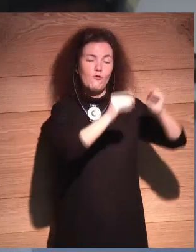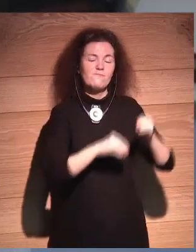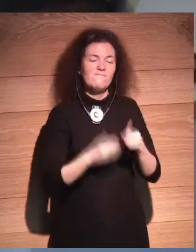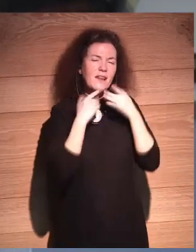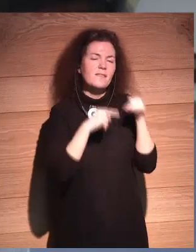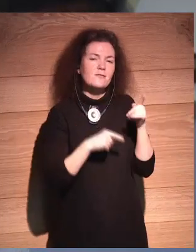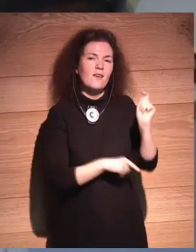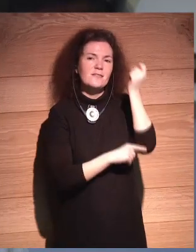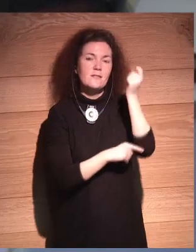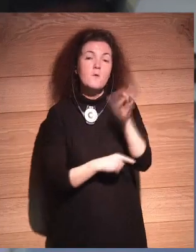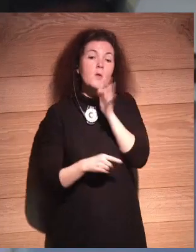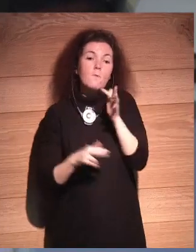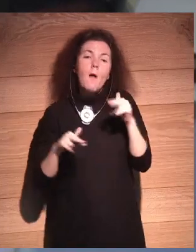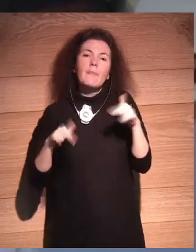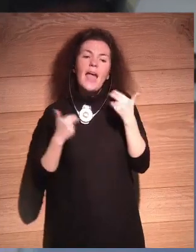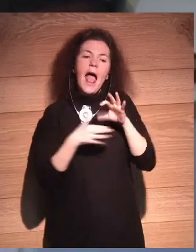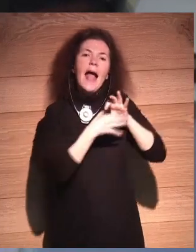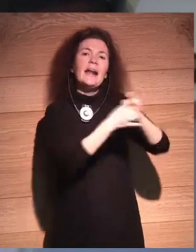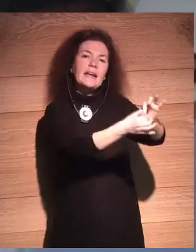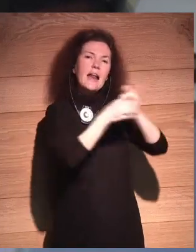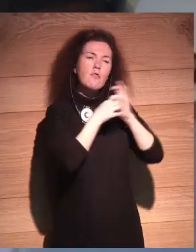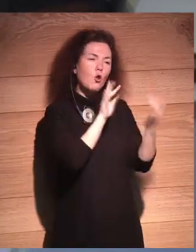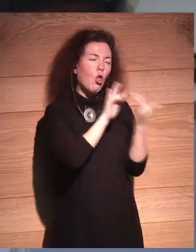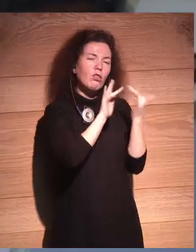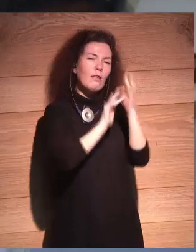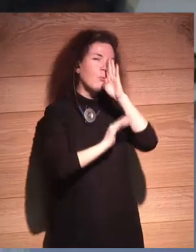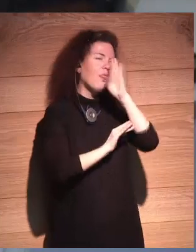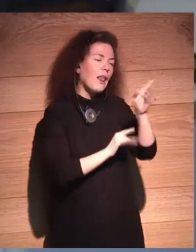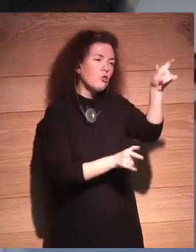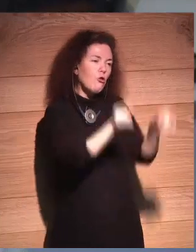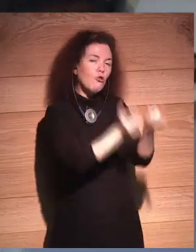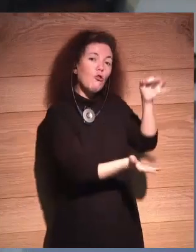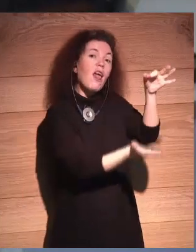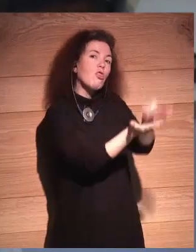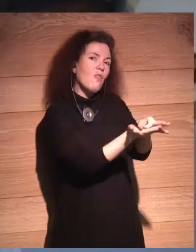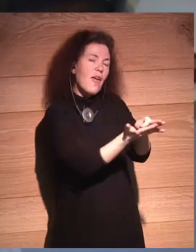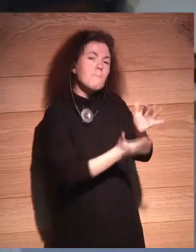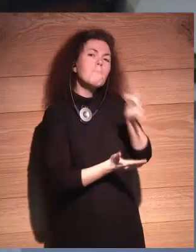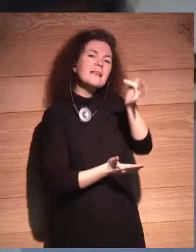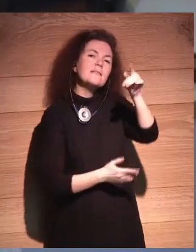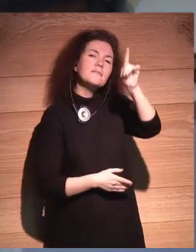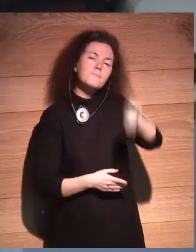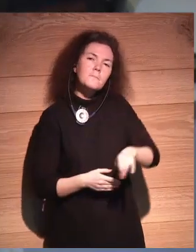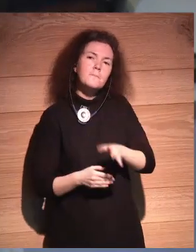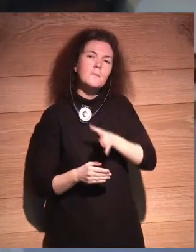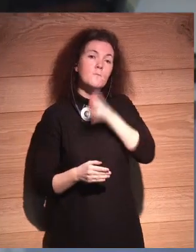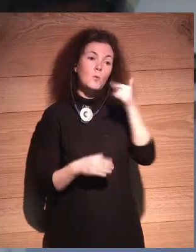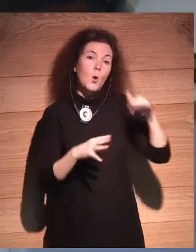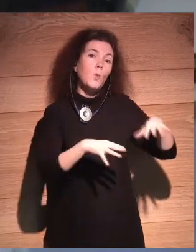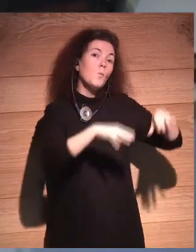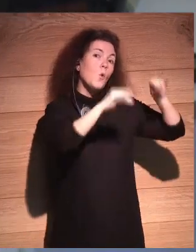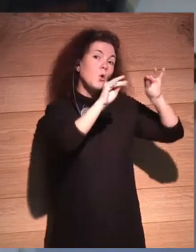porque te permite tener una relación y un contacto muy directo con la ciudad, y porque en